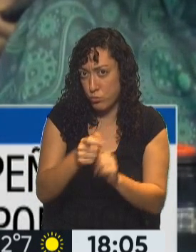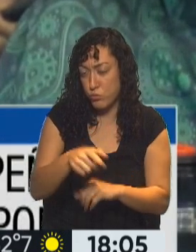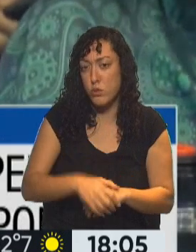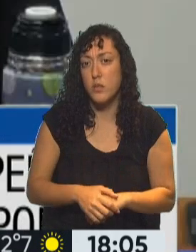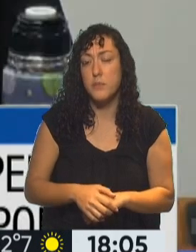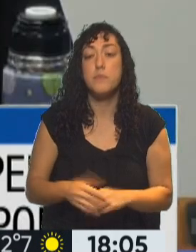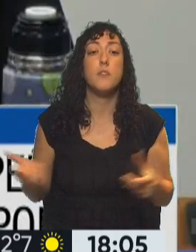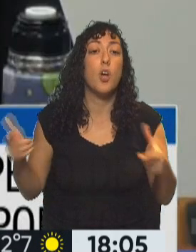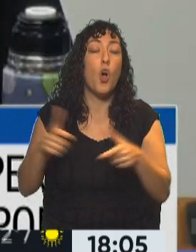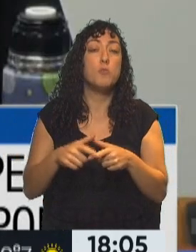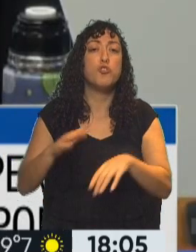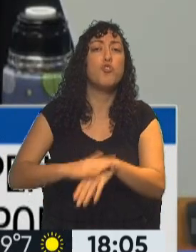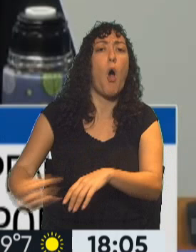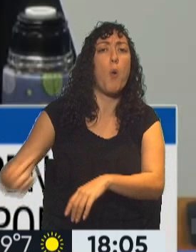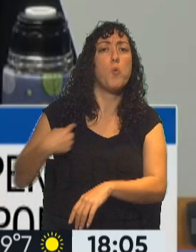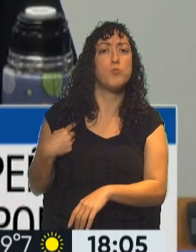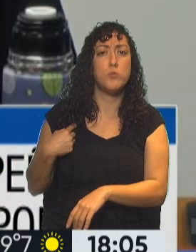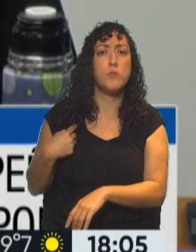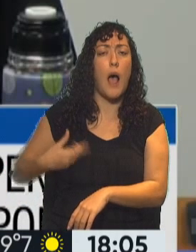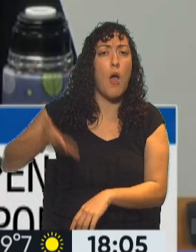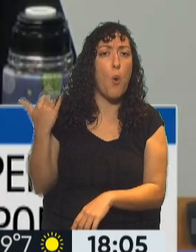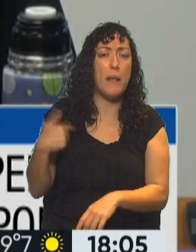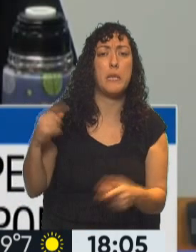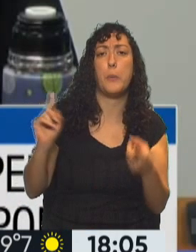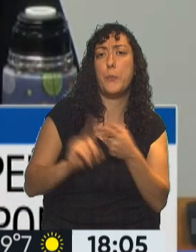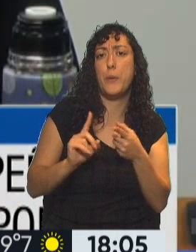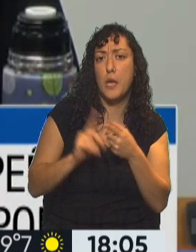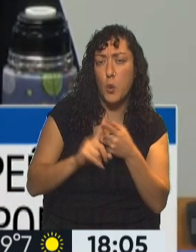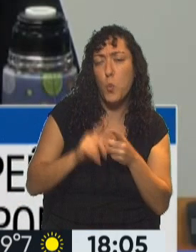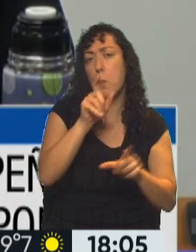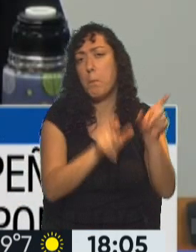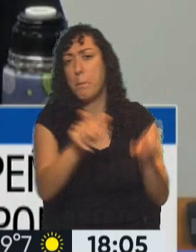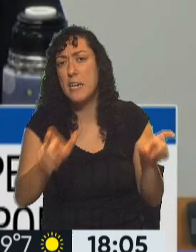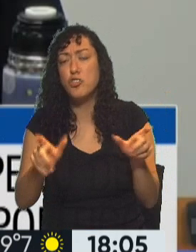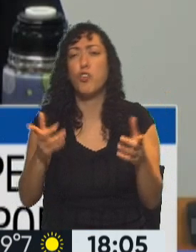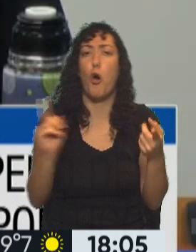En esta comisión fui acusado de supuestas vinculaciones con personas,